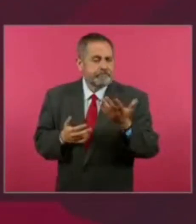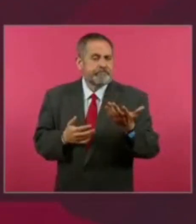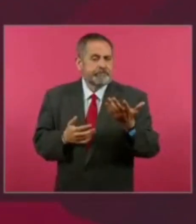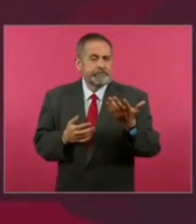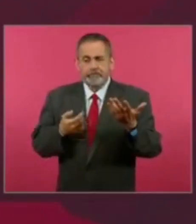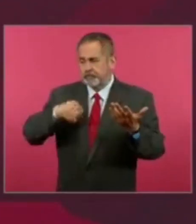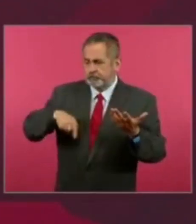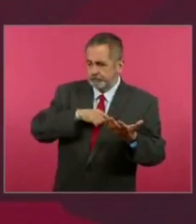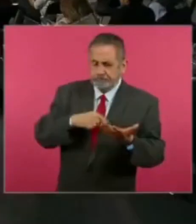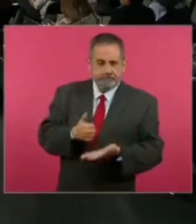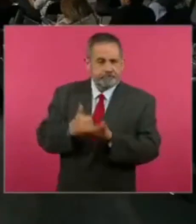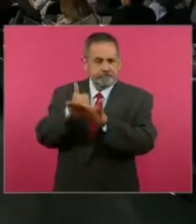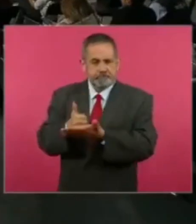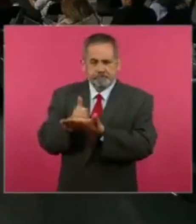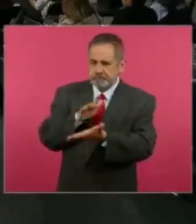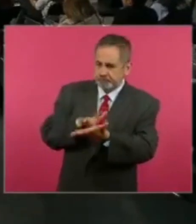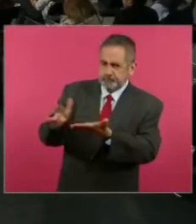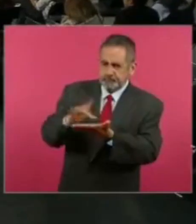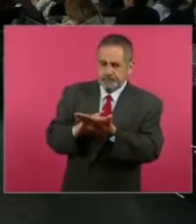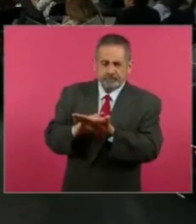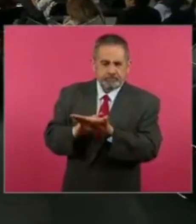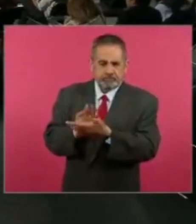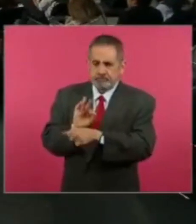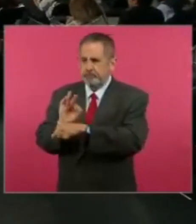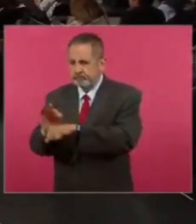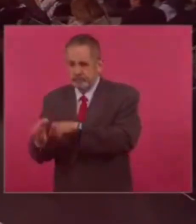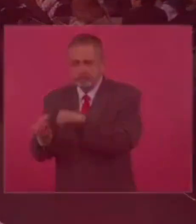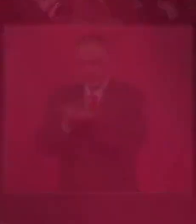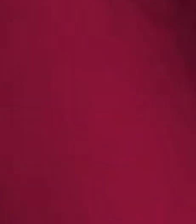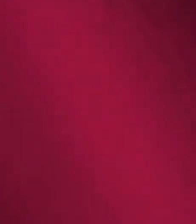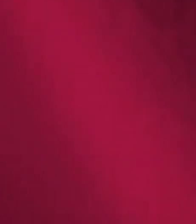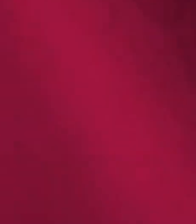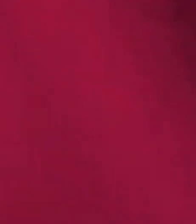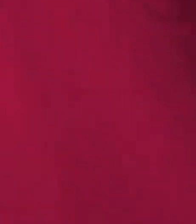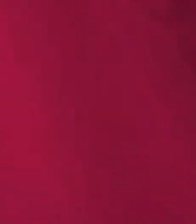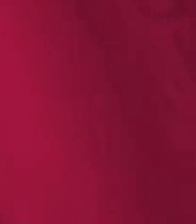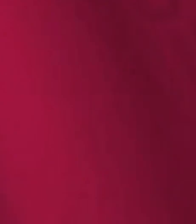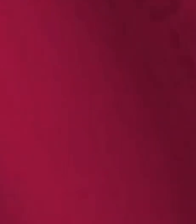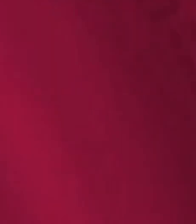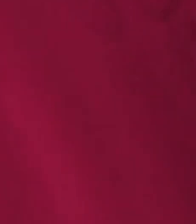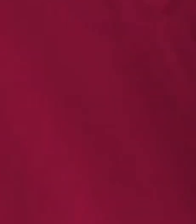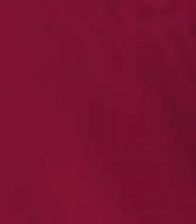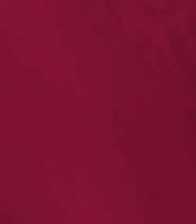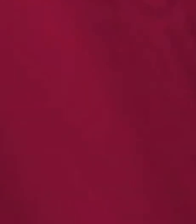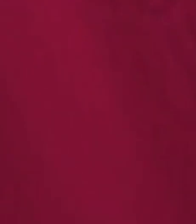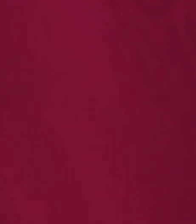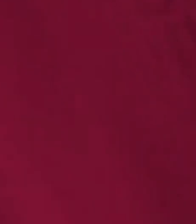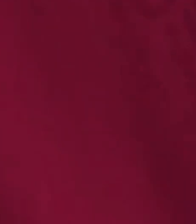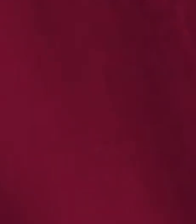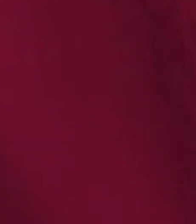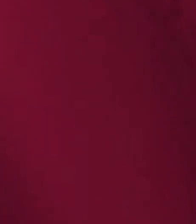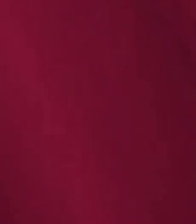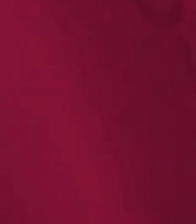podamos ayudarnos mutuamente. Gobierno de México.